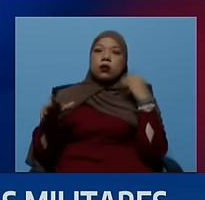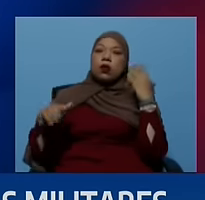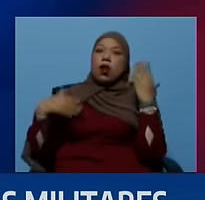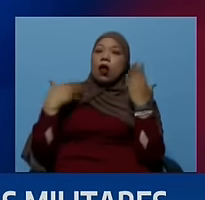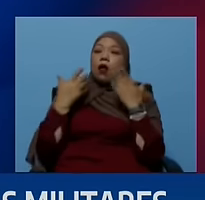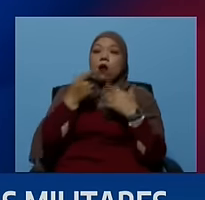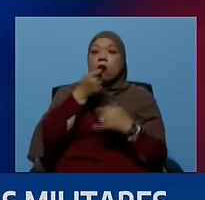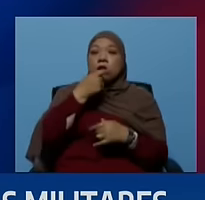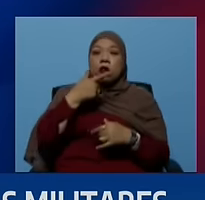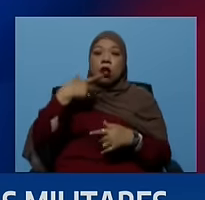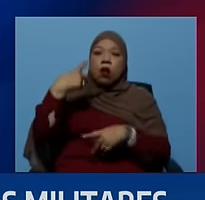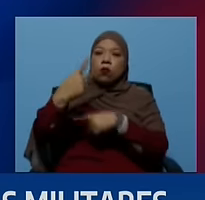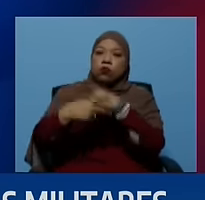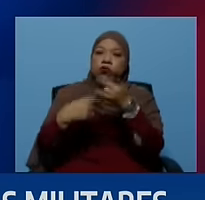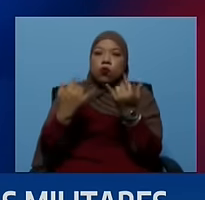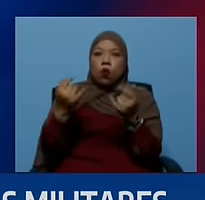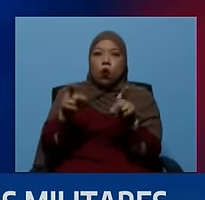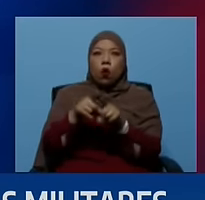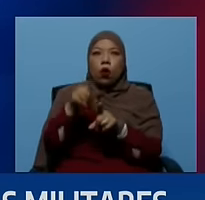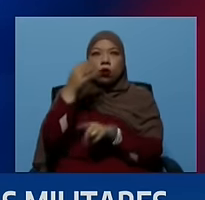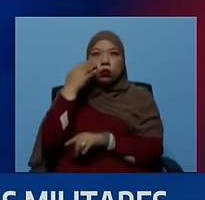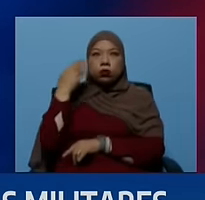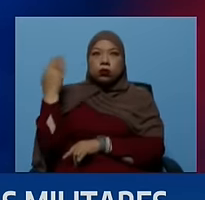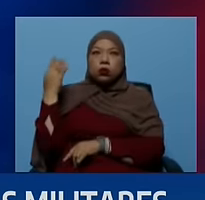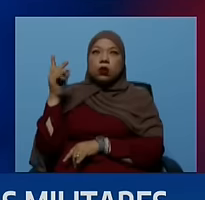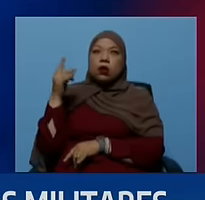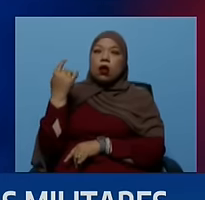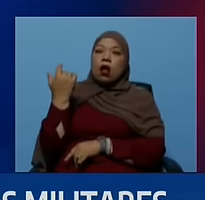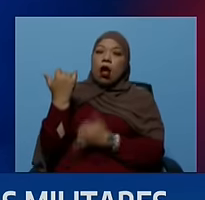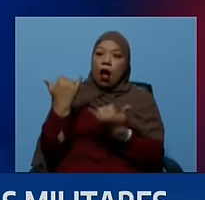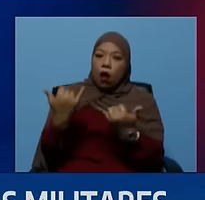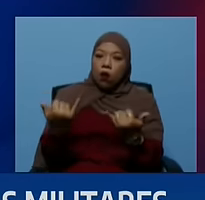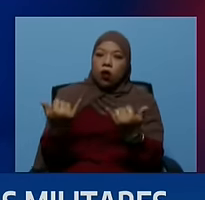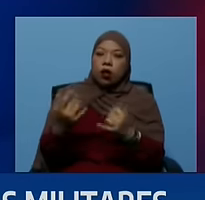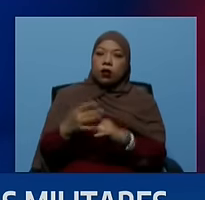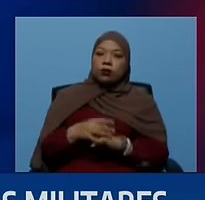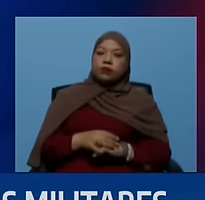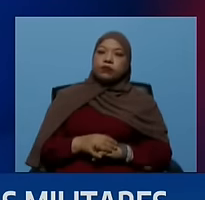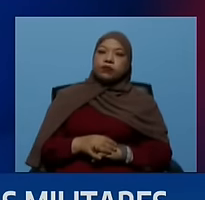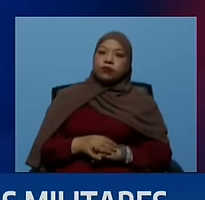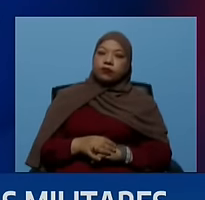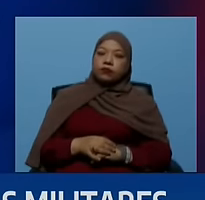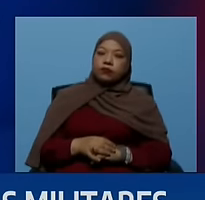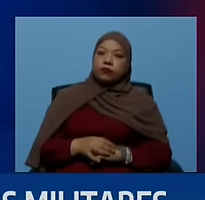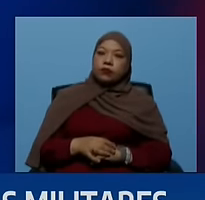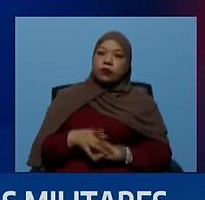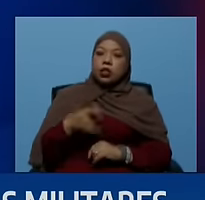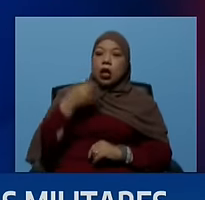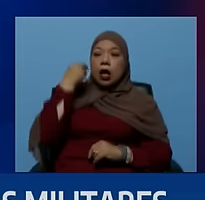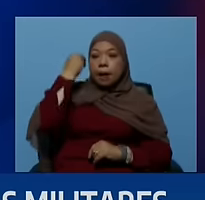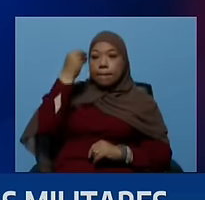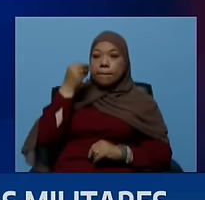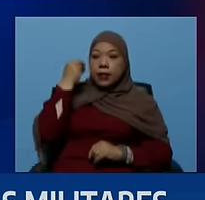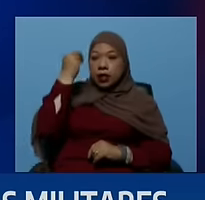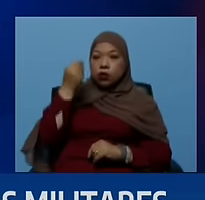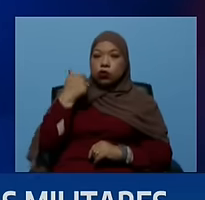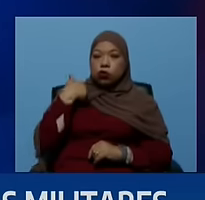milagroso y hoy más que ayer que soy un hombre